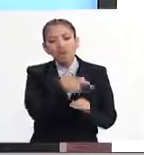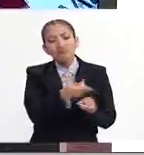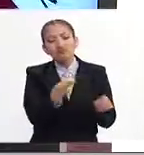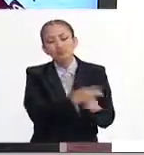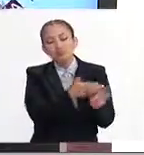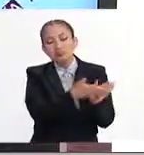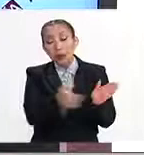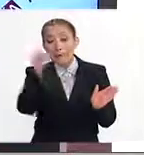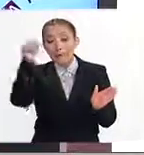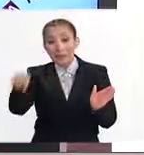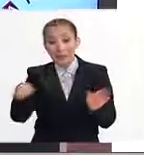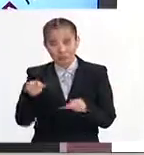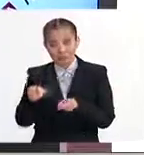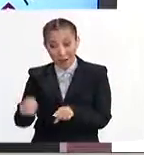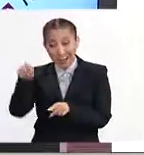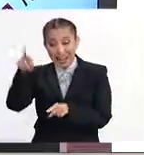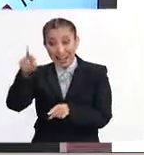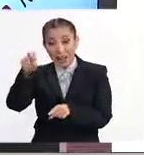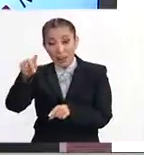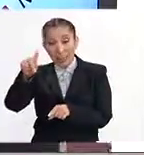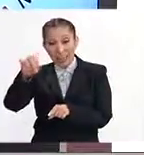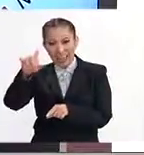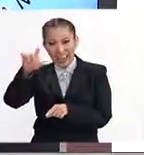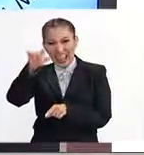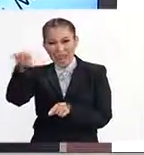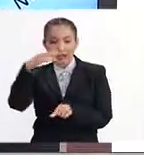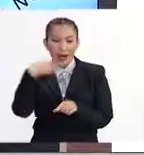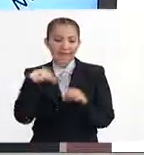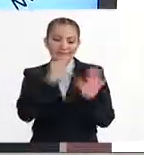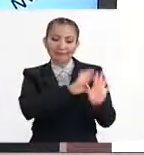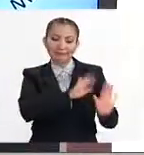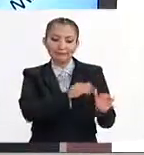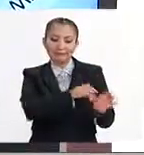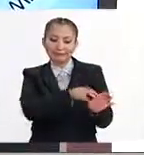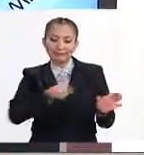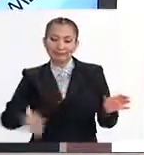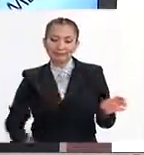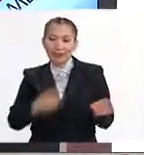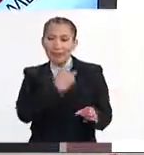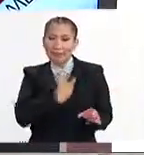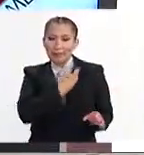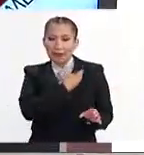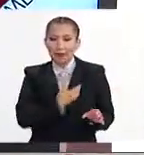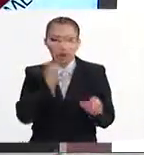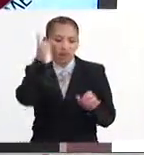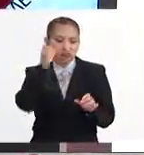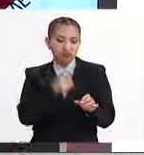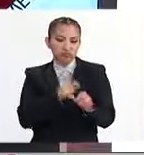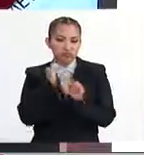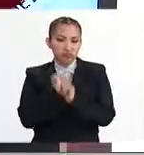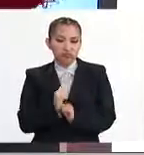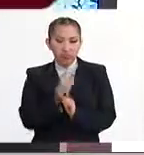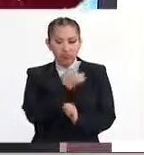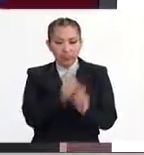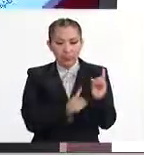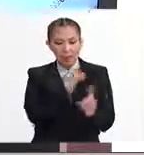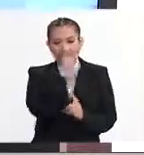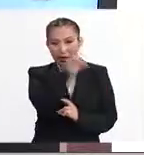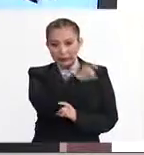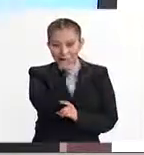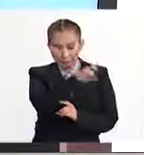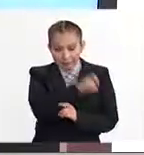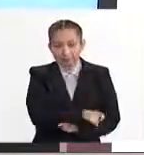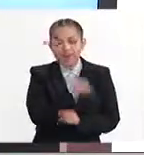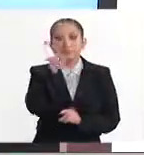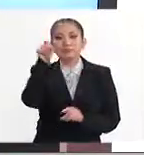justo en el momento en el que además Ricardo Peláez dejó la vicepresidencia deportiva o la dirección deportiva de lo que era las Águilas.